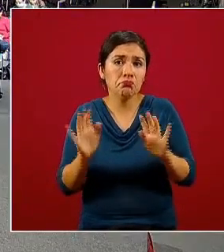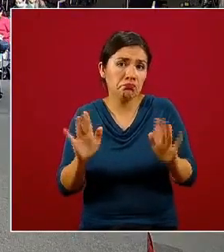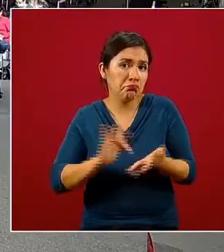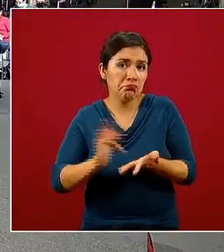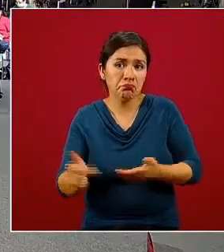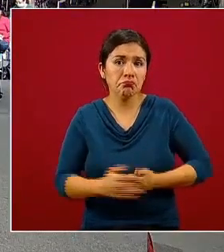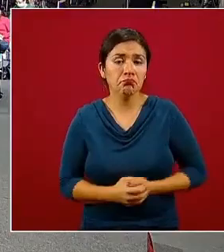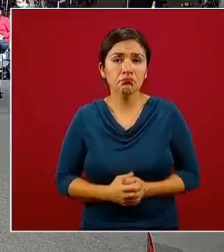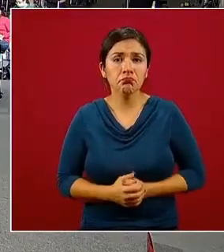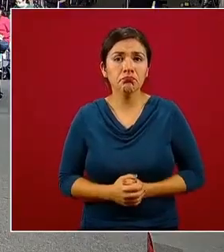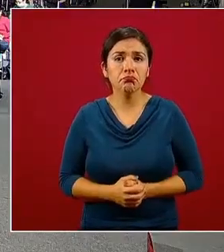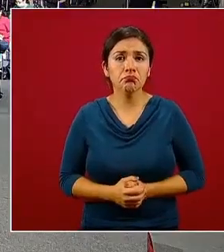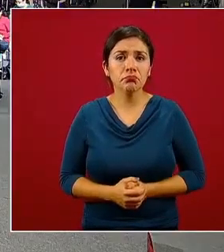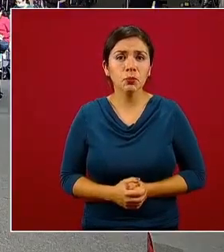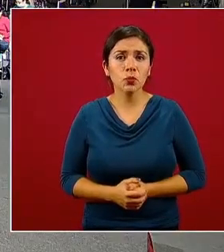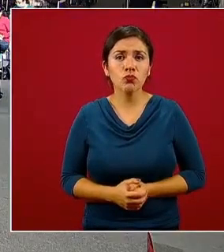Gracias.